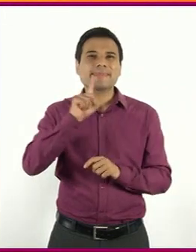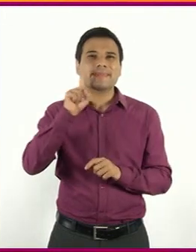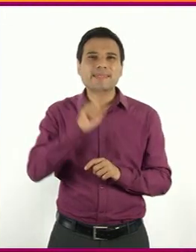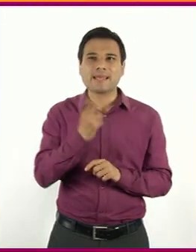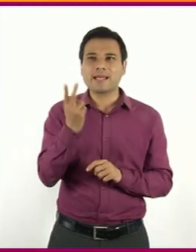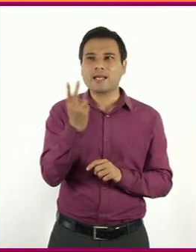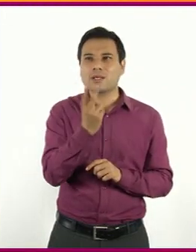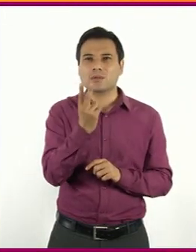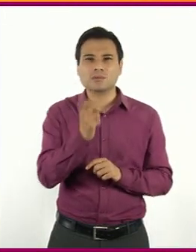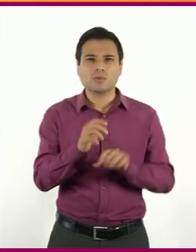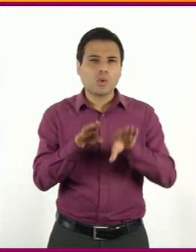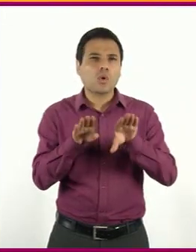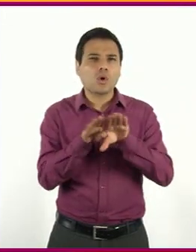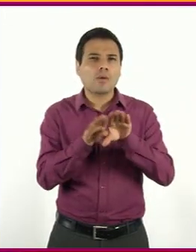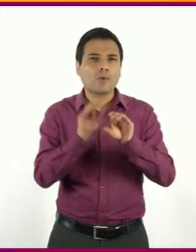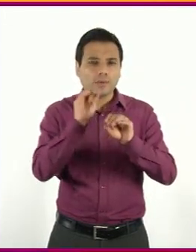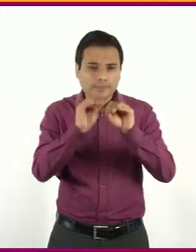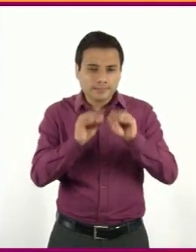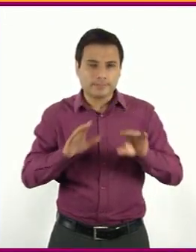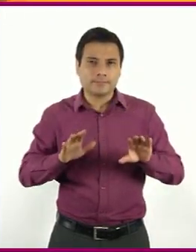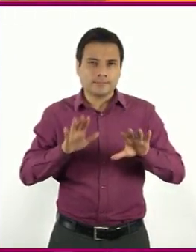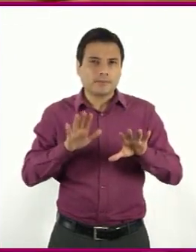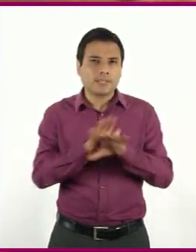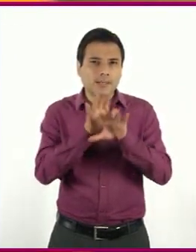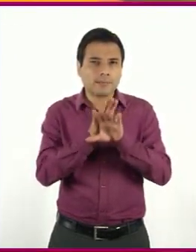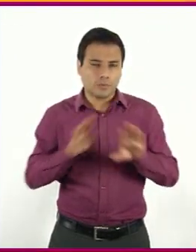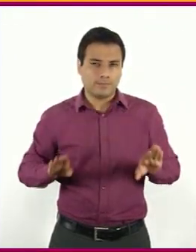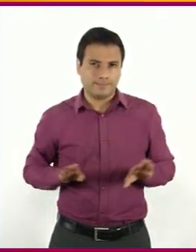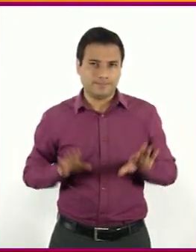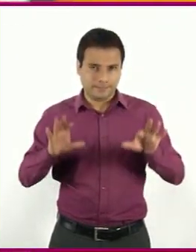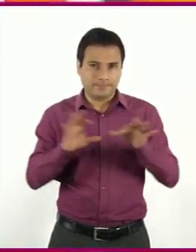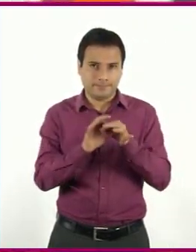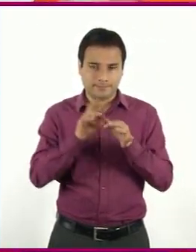de acuerdo con su condición. Vamos a verlo.